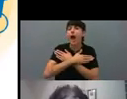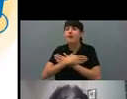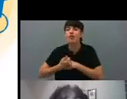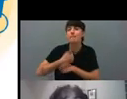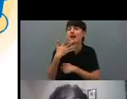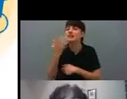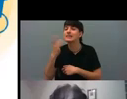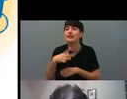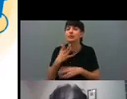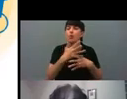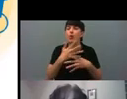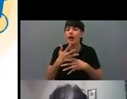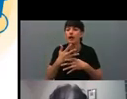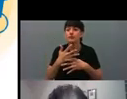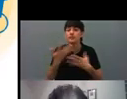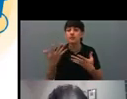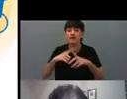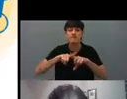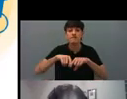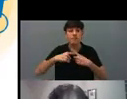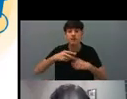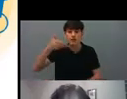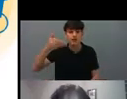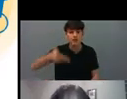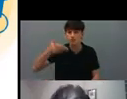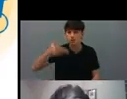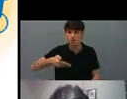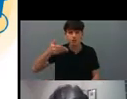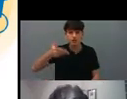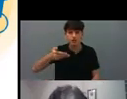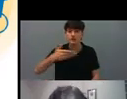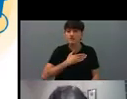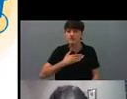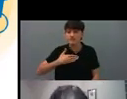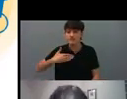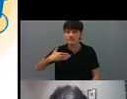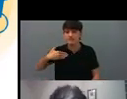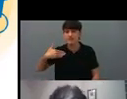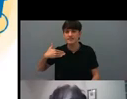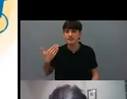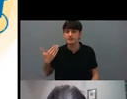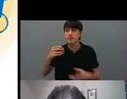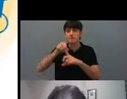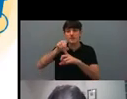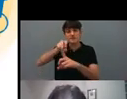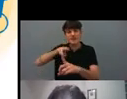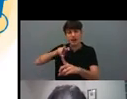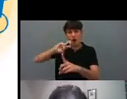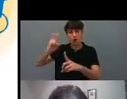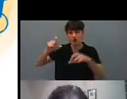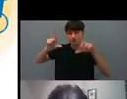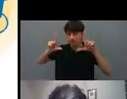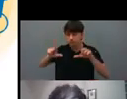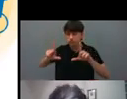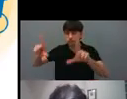La familia es fundamental. Pero quiero ampliar el zoom a otras perspectivas que también son